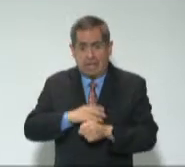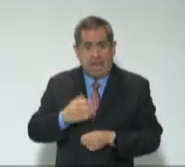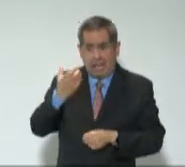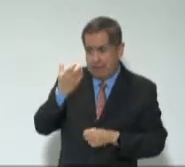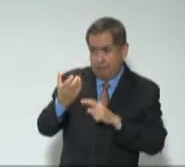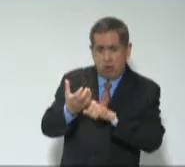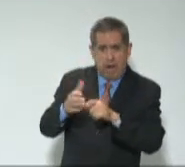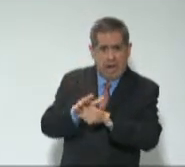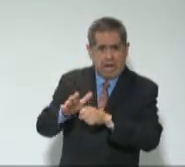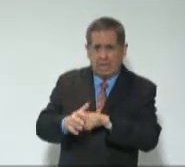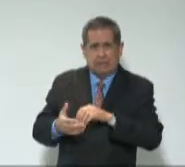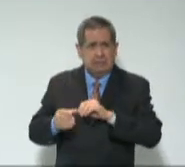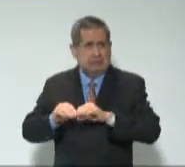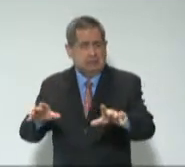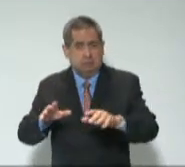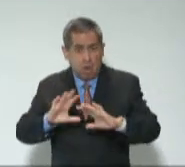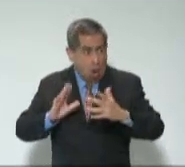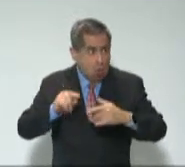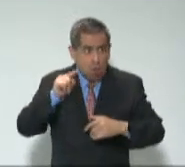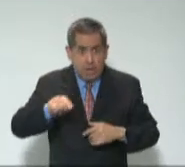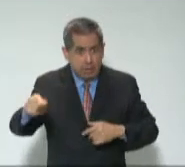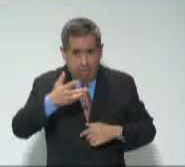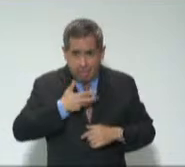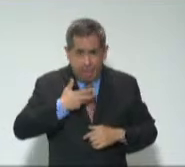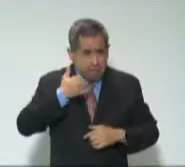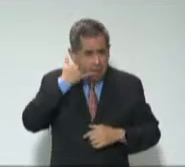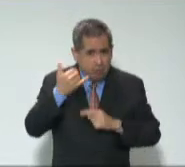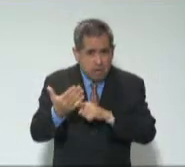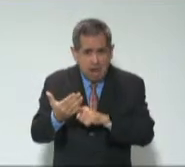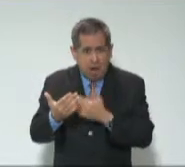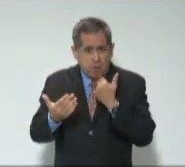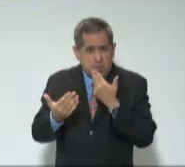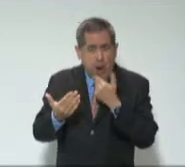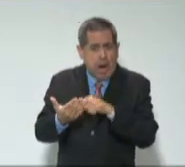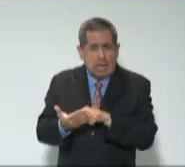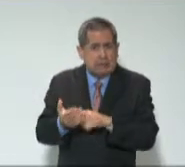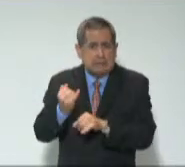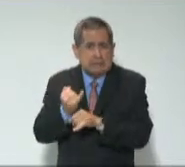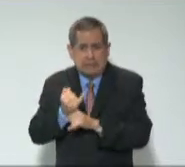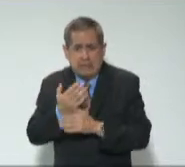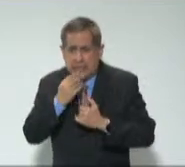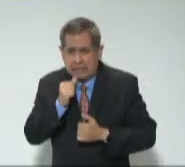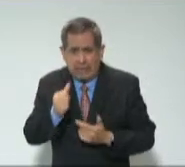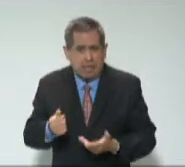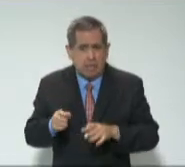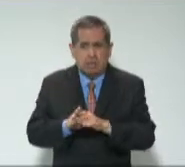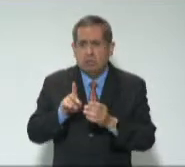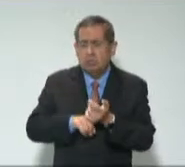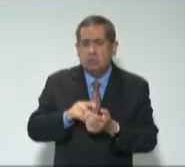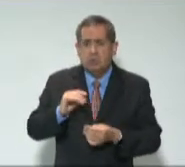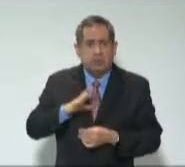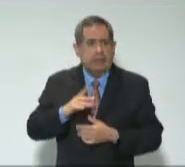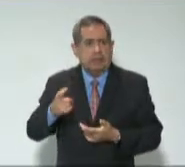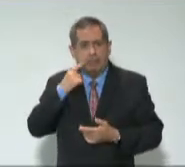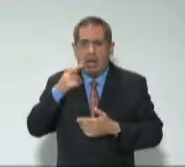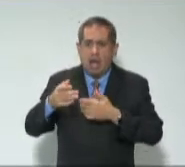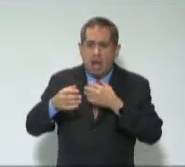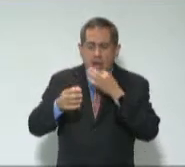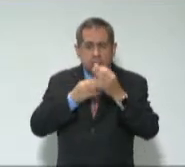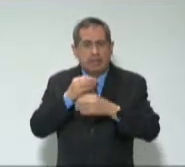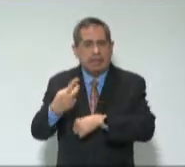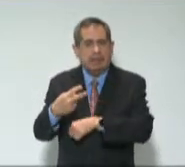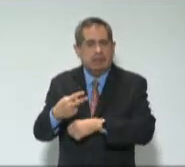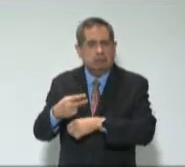cuánta gente Cuántas comunidades tenemos en México que no tienen acceso a señal internet que no tienen acceso a señal de